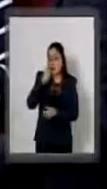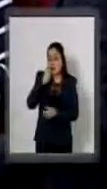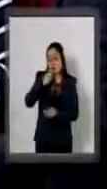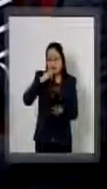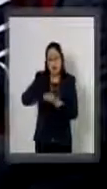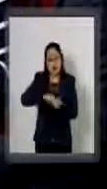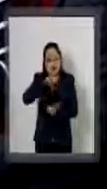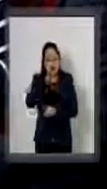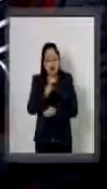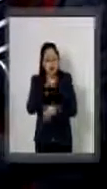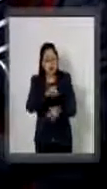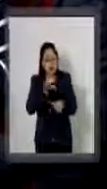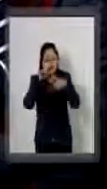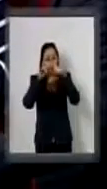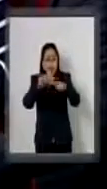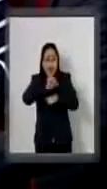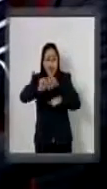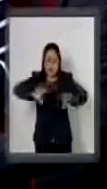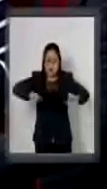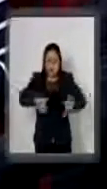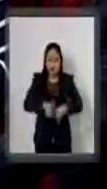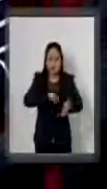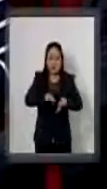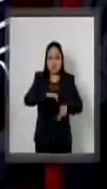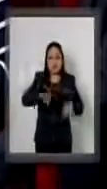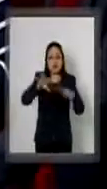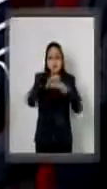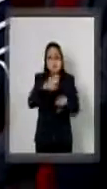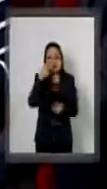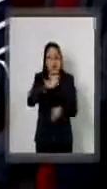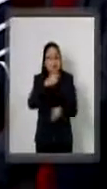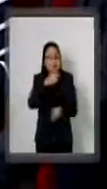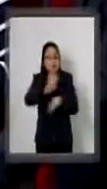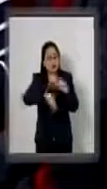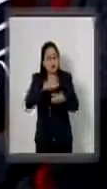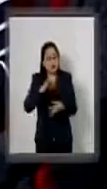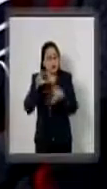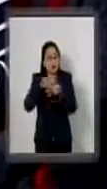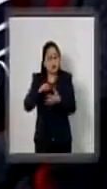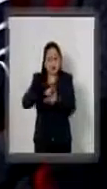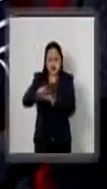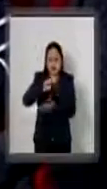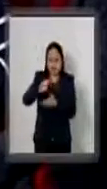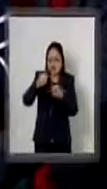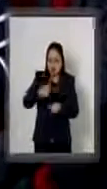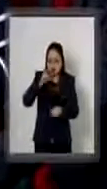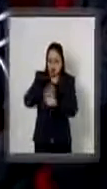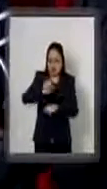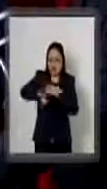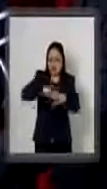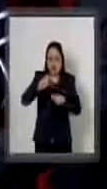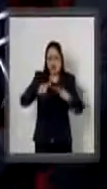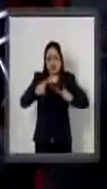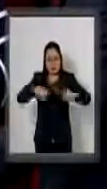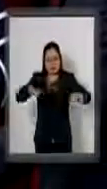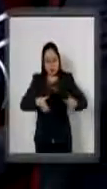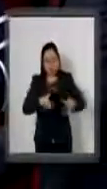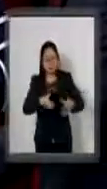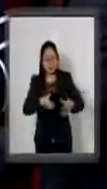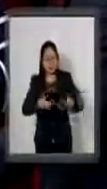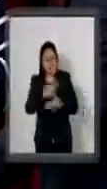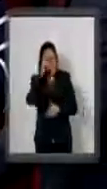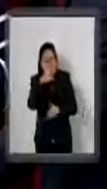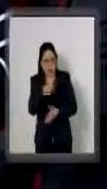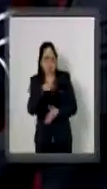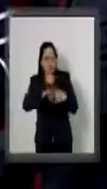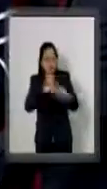policíacas que se dediquen a hacer su tarea de garantizar el derecho de la seguridad pública de las y de los